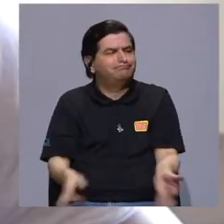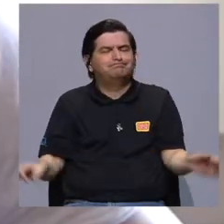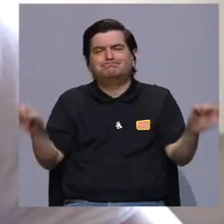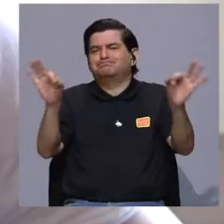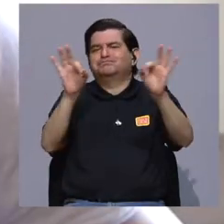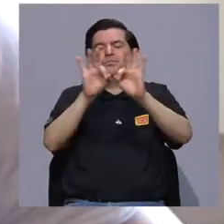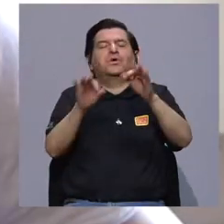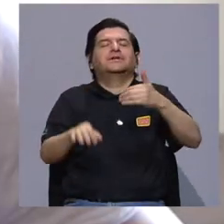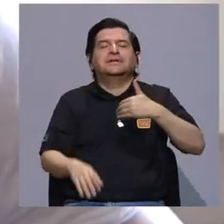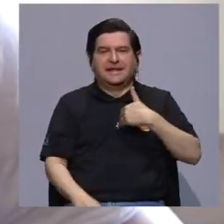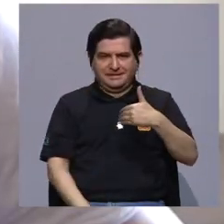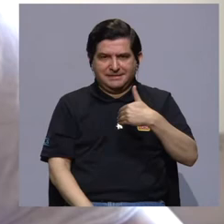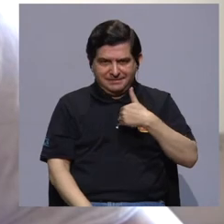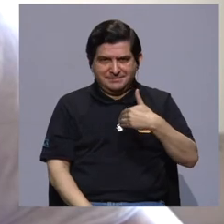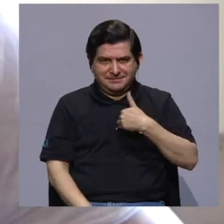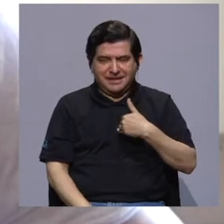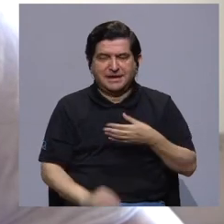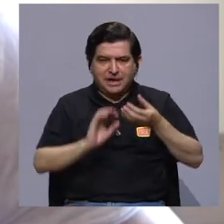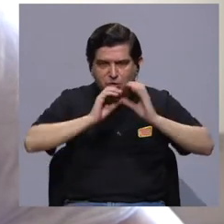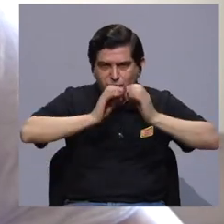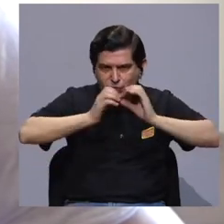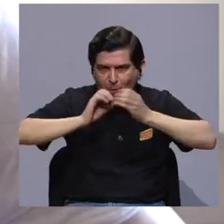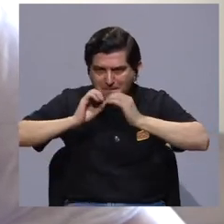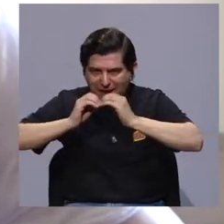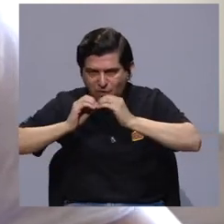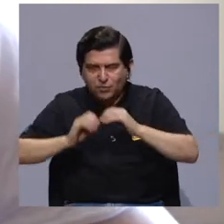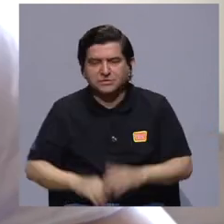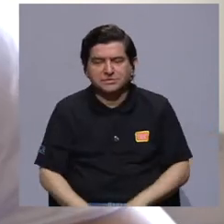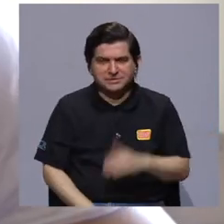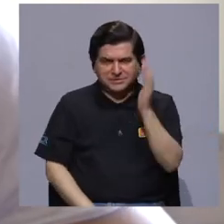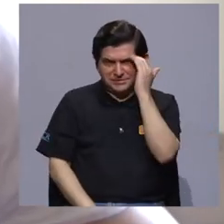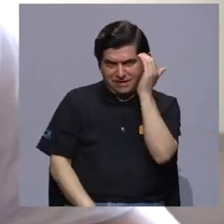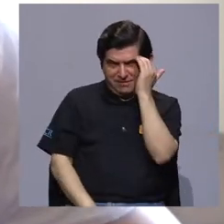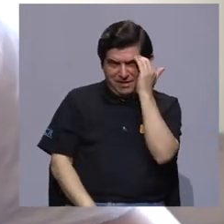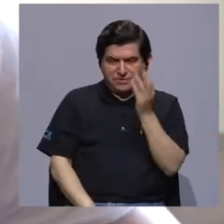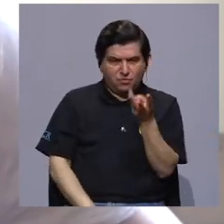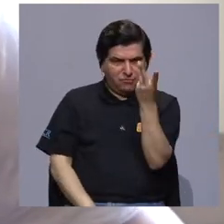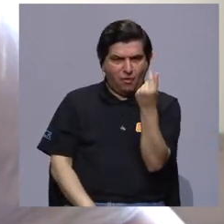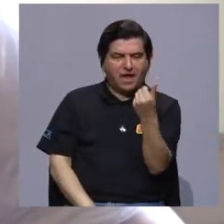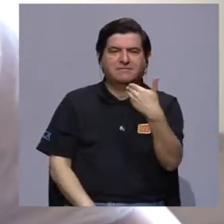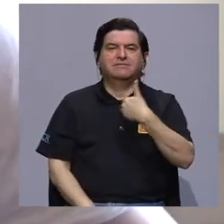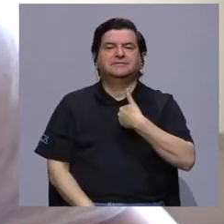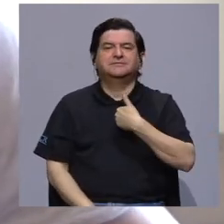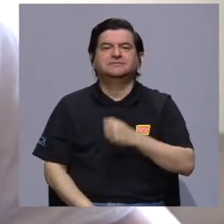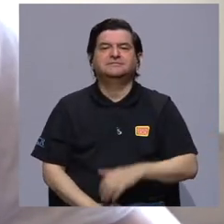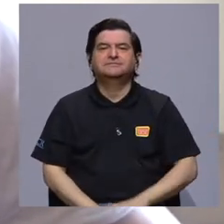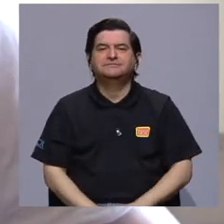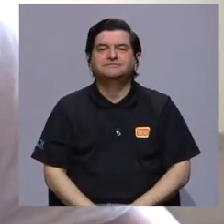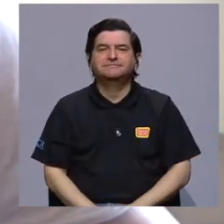es importante también contar con números, ¿verdad? Contar con cantidades.